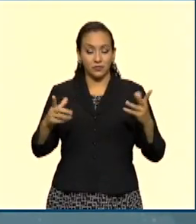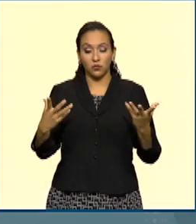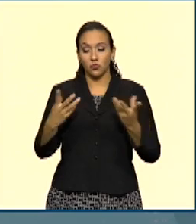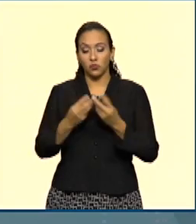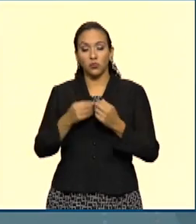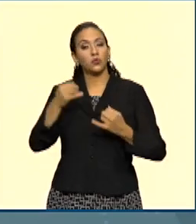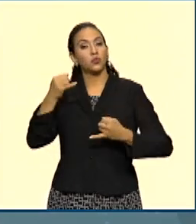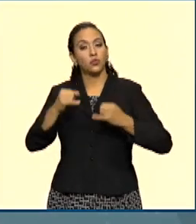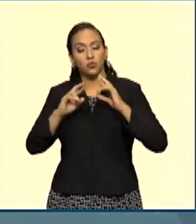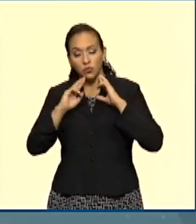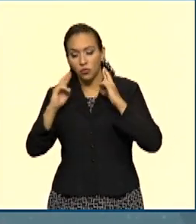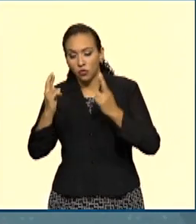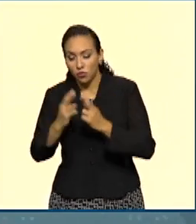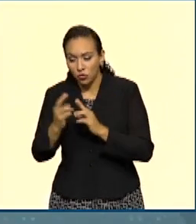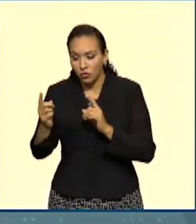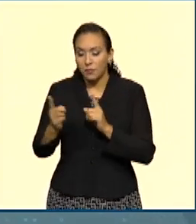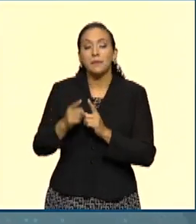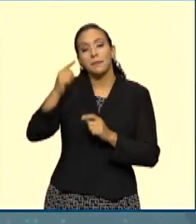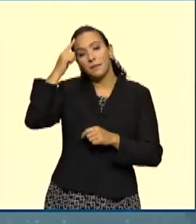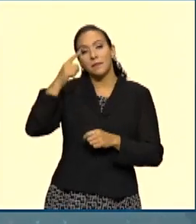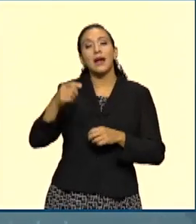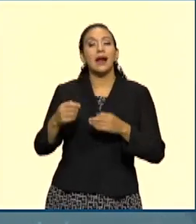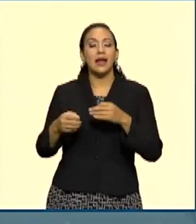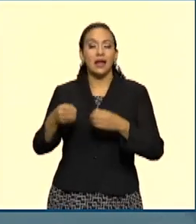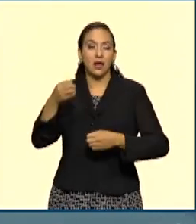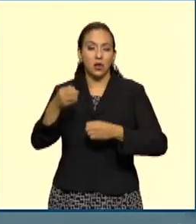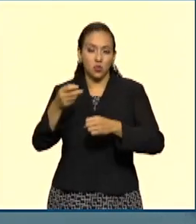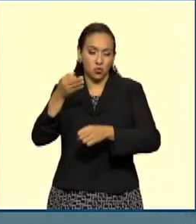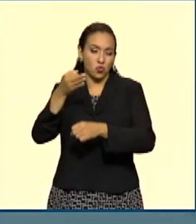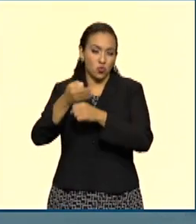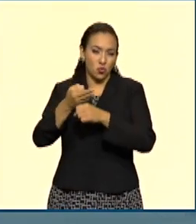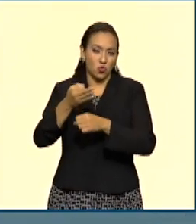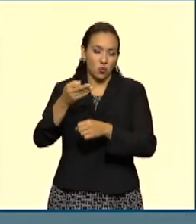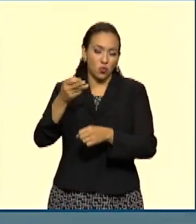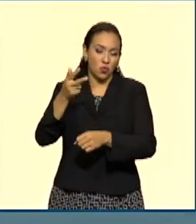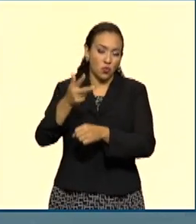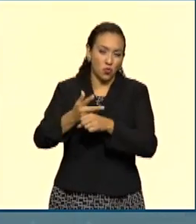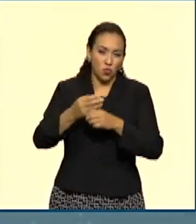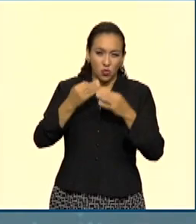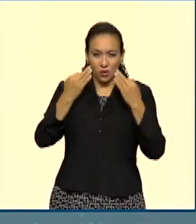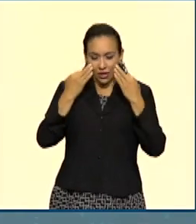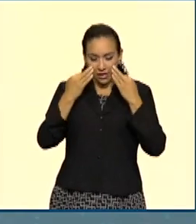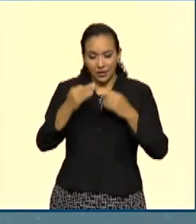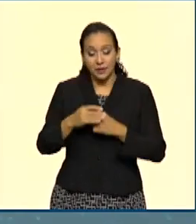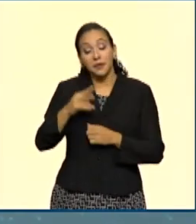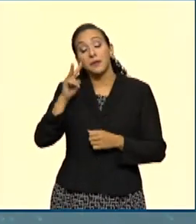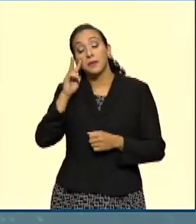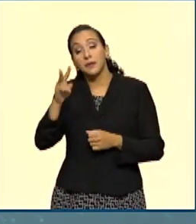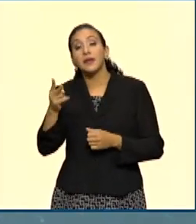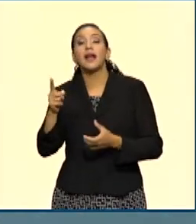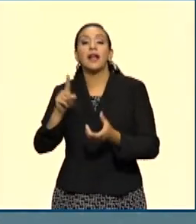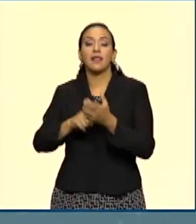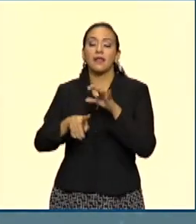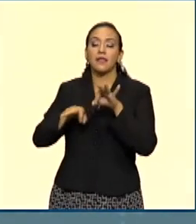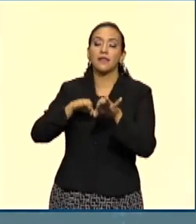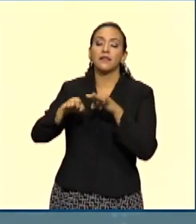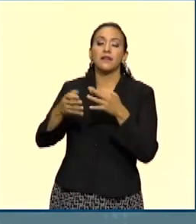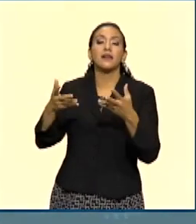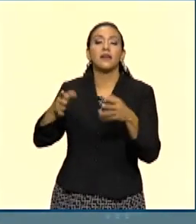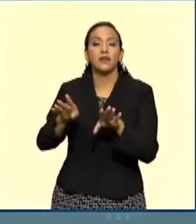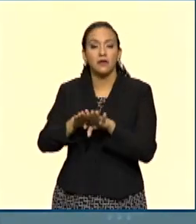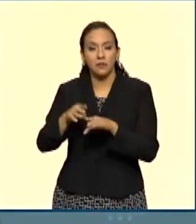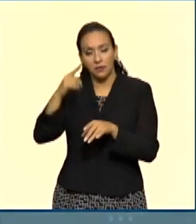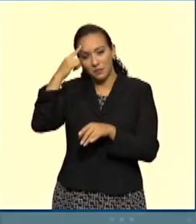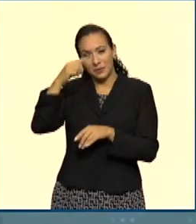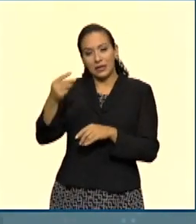de control y de juicio oral para intercambiar criterios que permitan una adecuada operatividad de las casas de justicia y